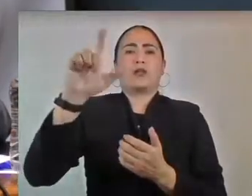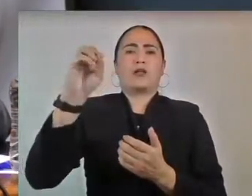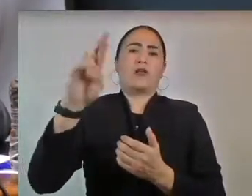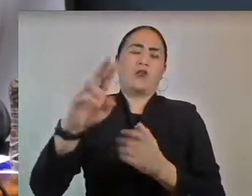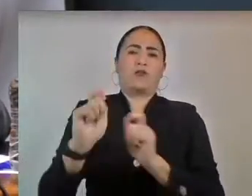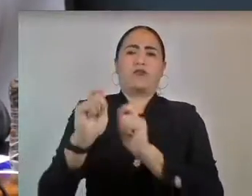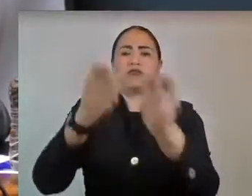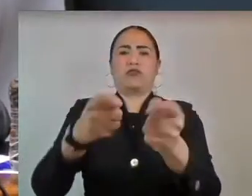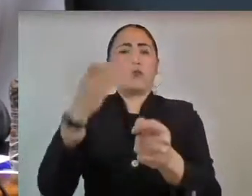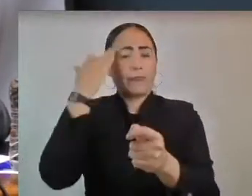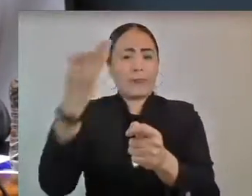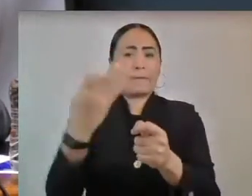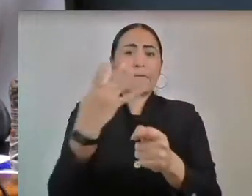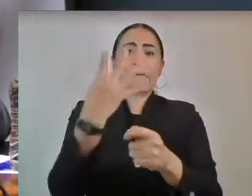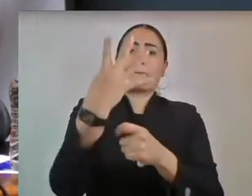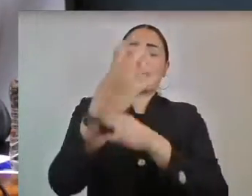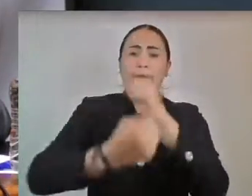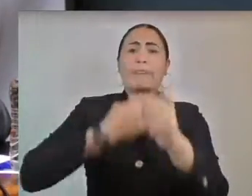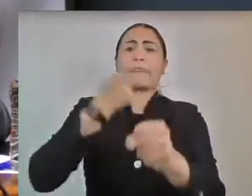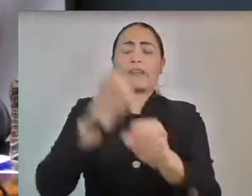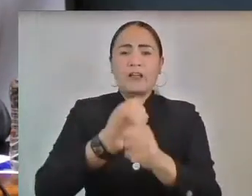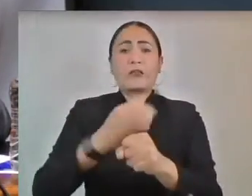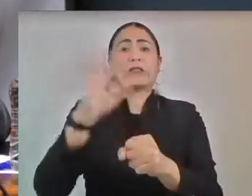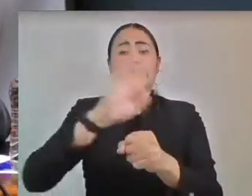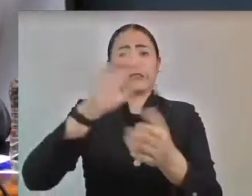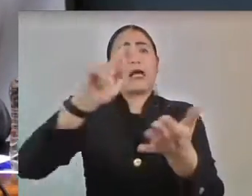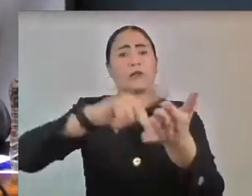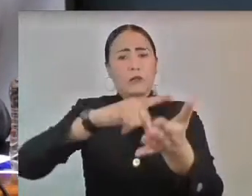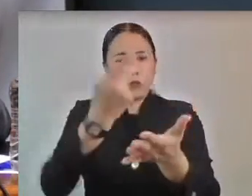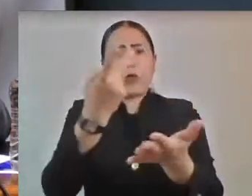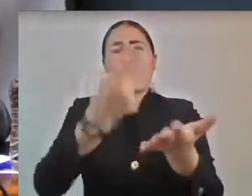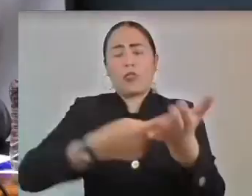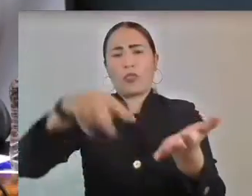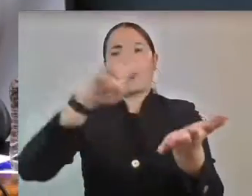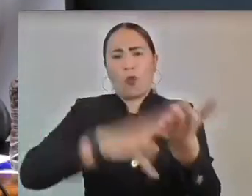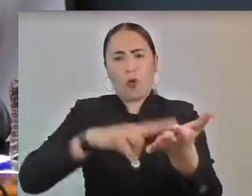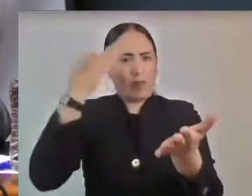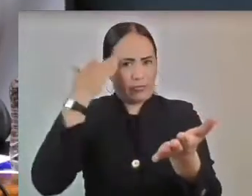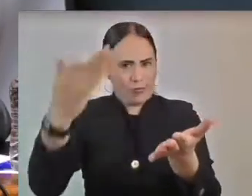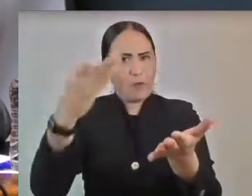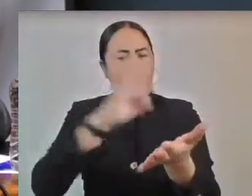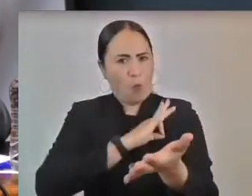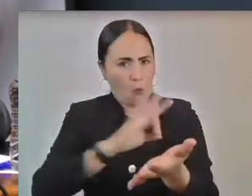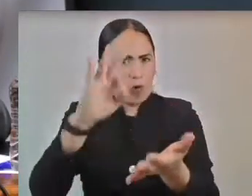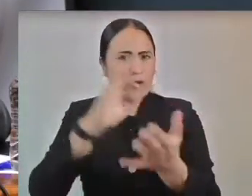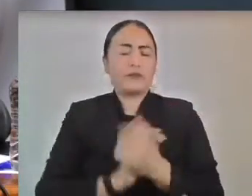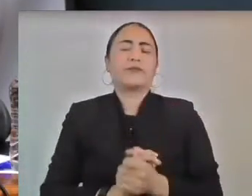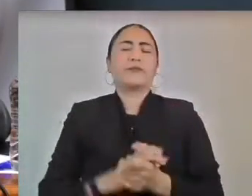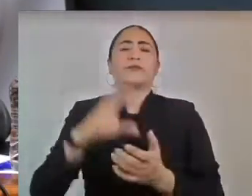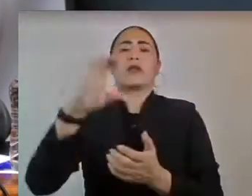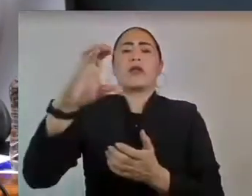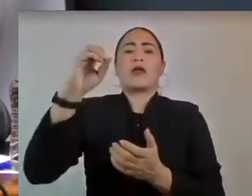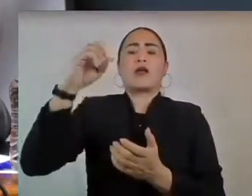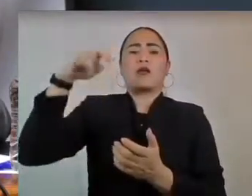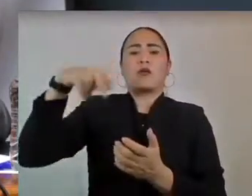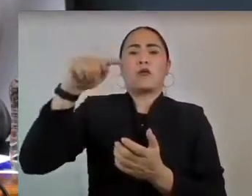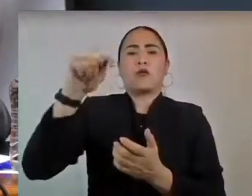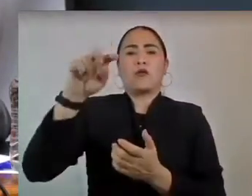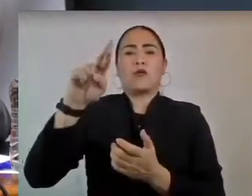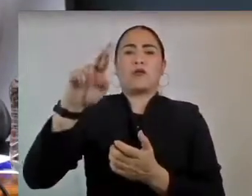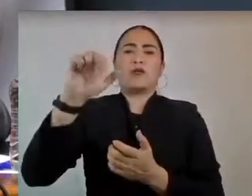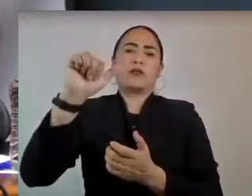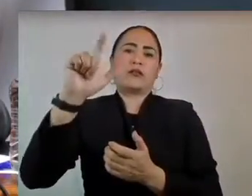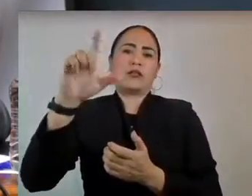4 años, pudiendo ser reelecto para un periodo más. La remuneración del Contralor General será igual a la que recibe